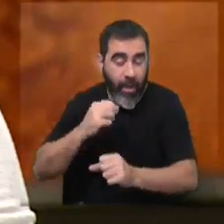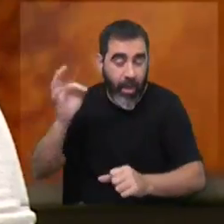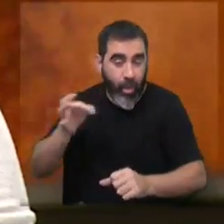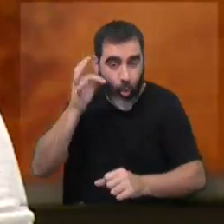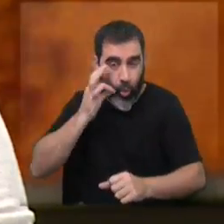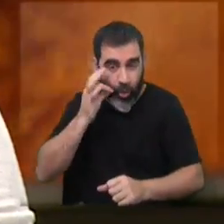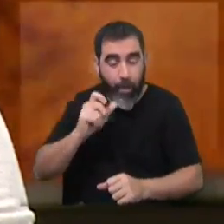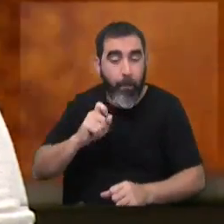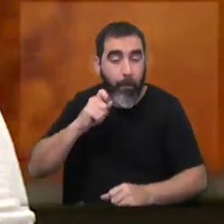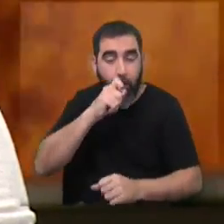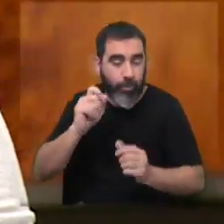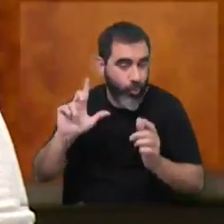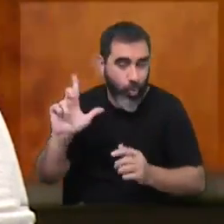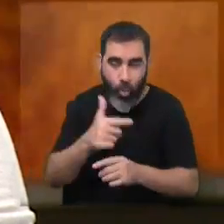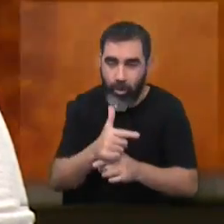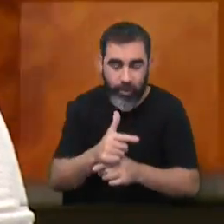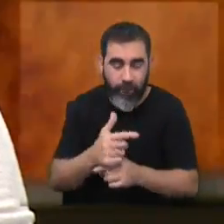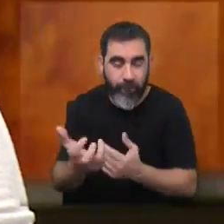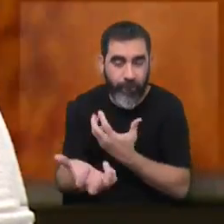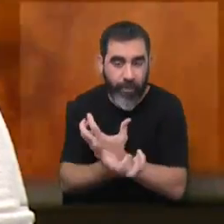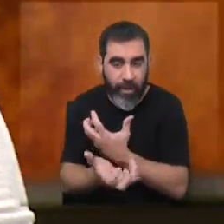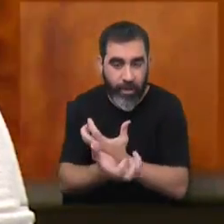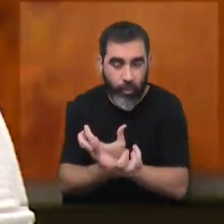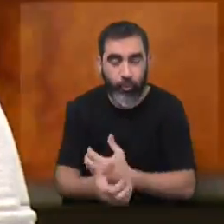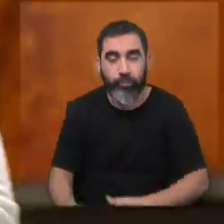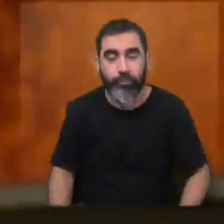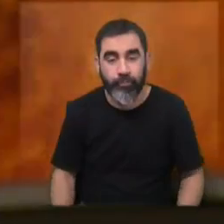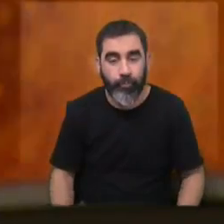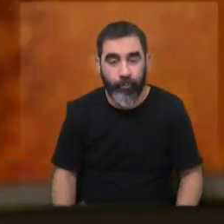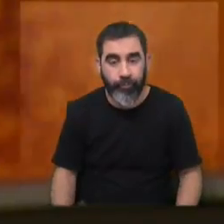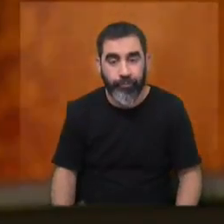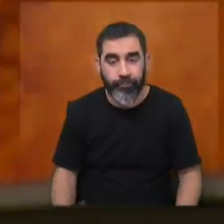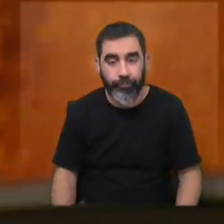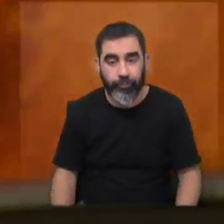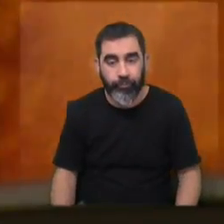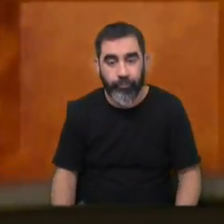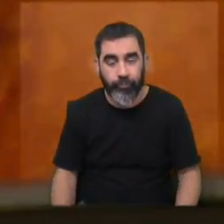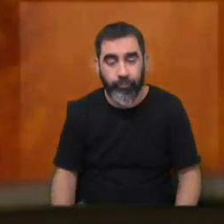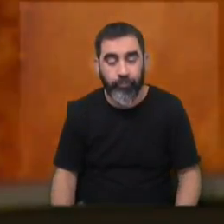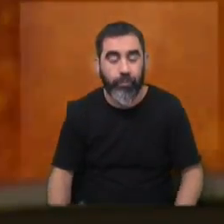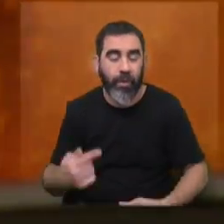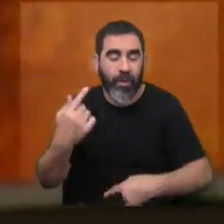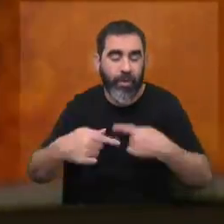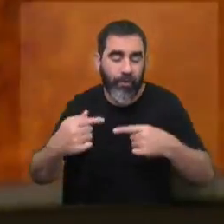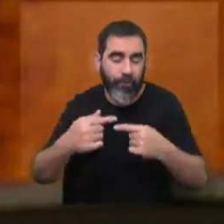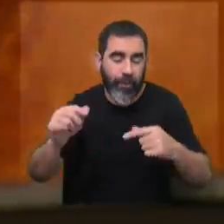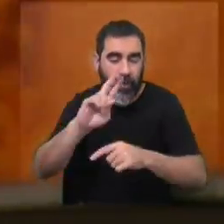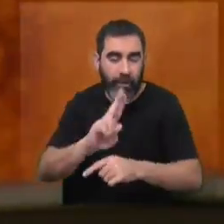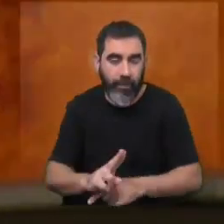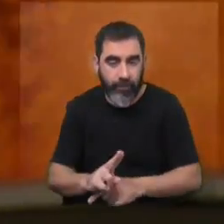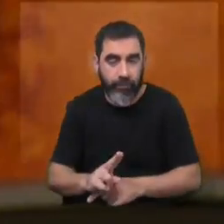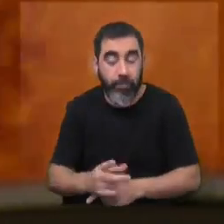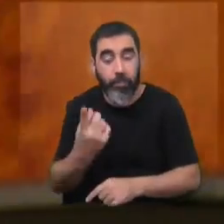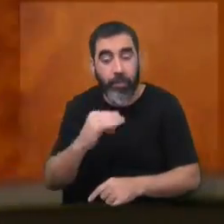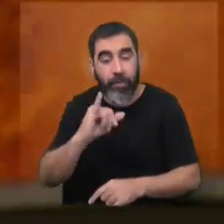Los machos no tienen aparato de veneno. Y bueno, la utilizan para diferentes funciones, pero se obtiene en lo que